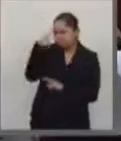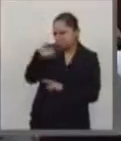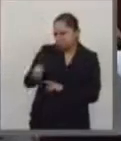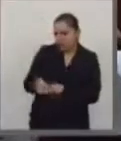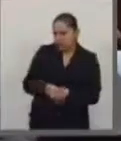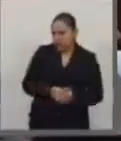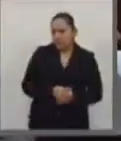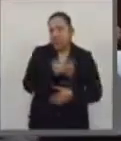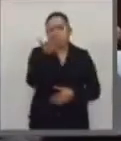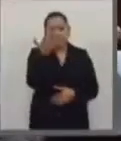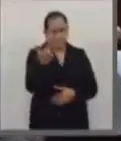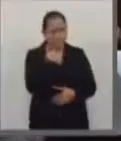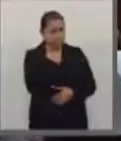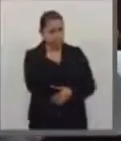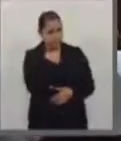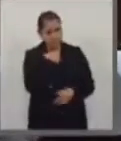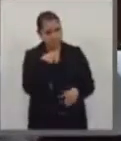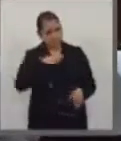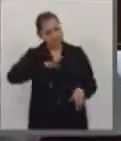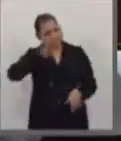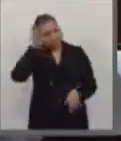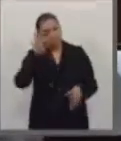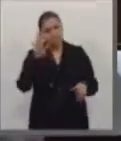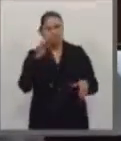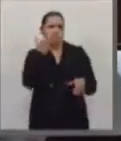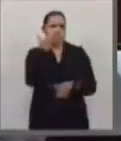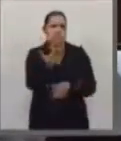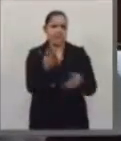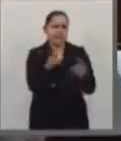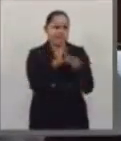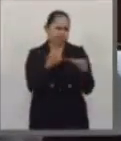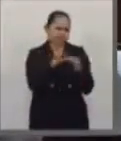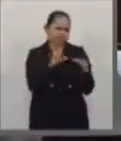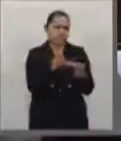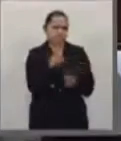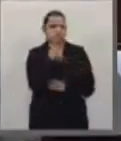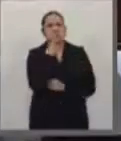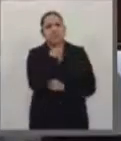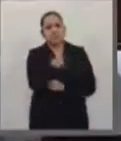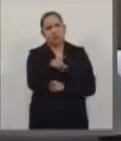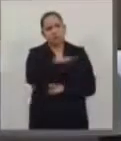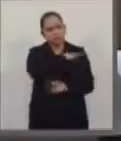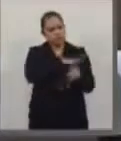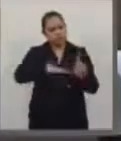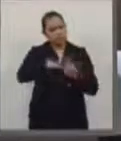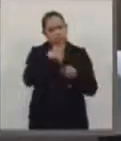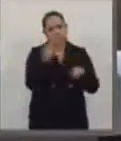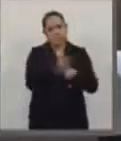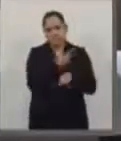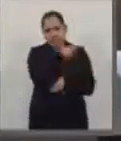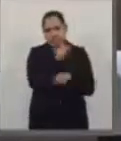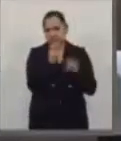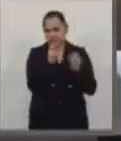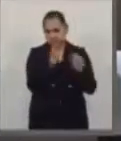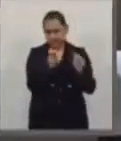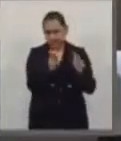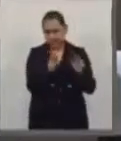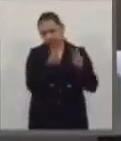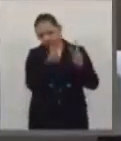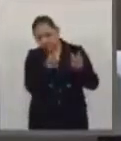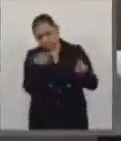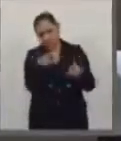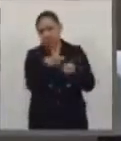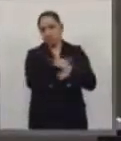diputada presidenta, de denunciar la situación que se está viviendo en el estado de Chiapas en el sector salud.